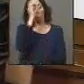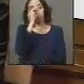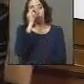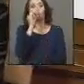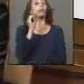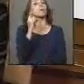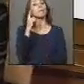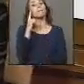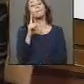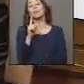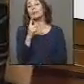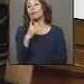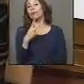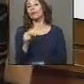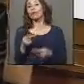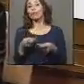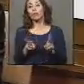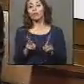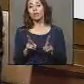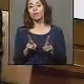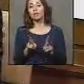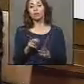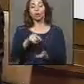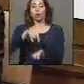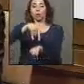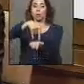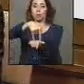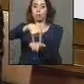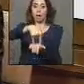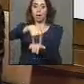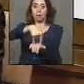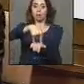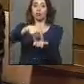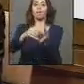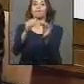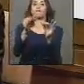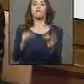respecto, pero a lo que no tenemos derecho, a que sea el Parlamento donde